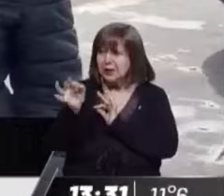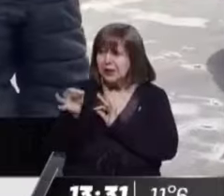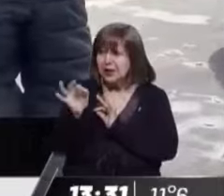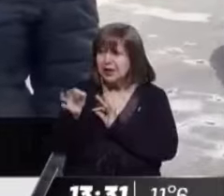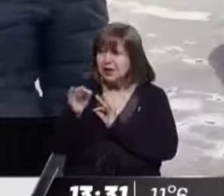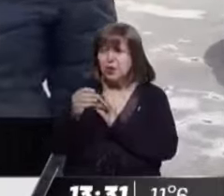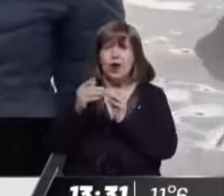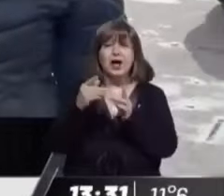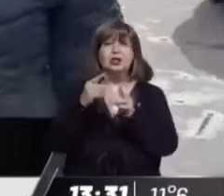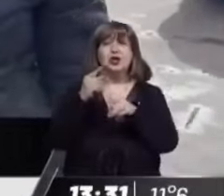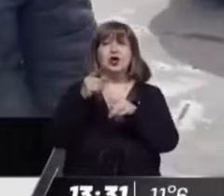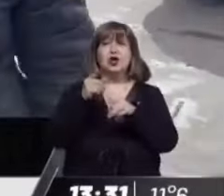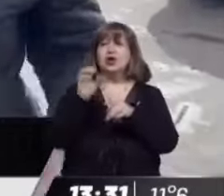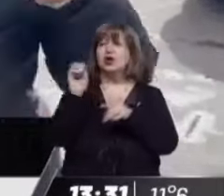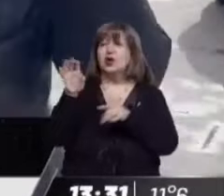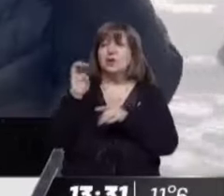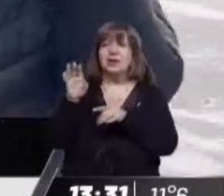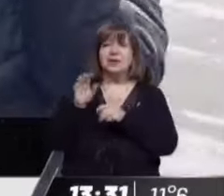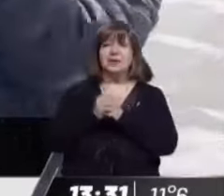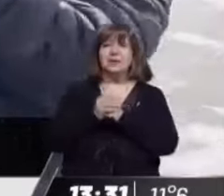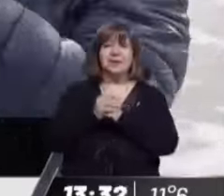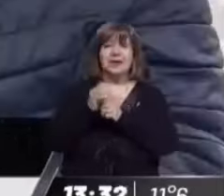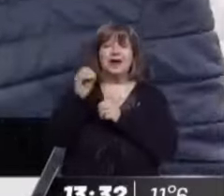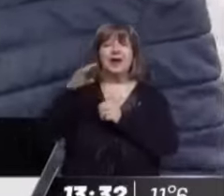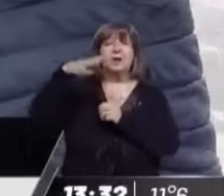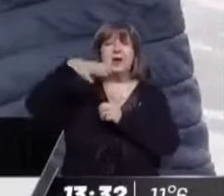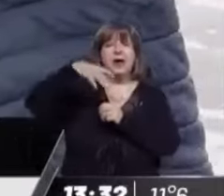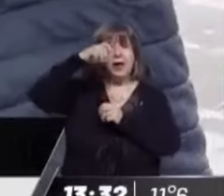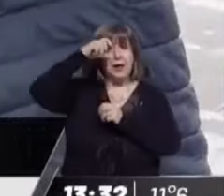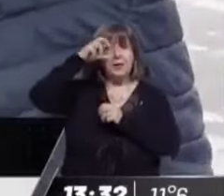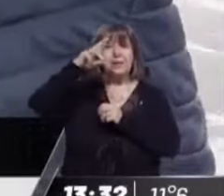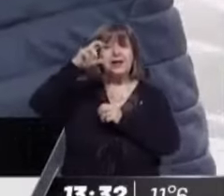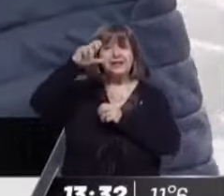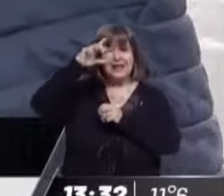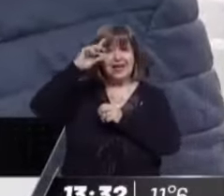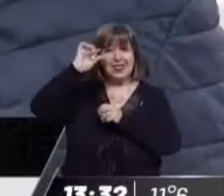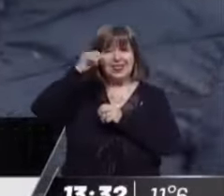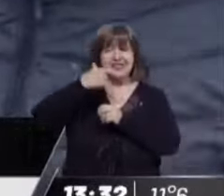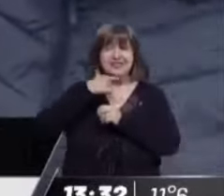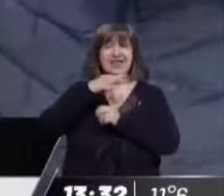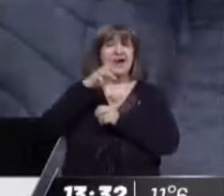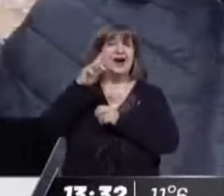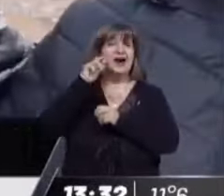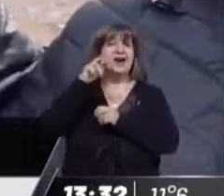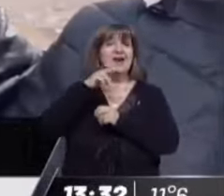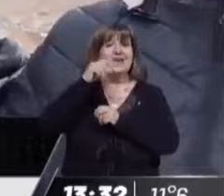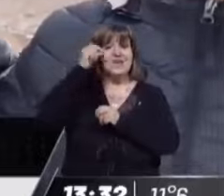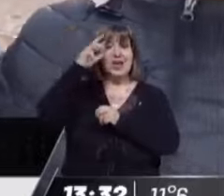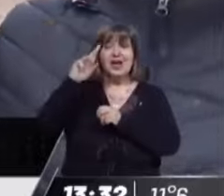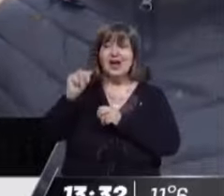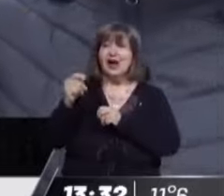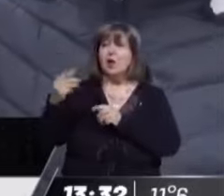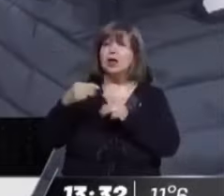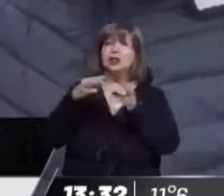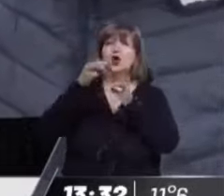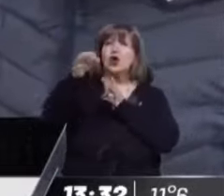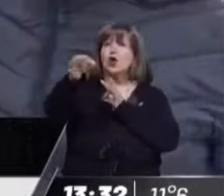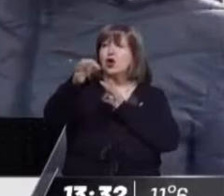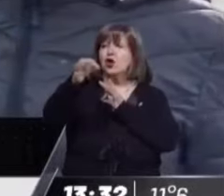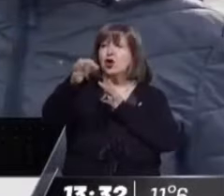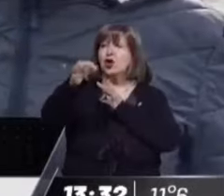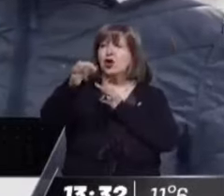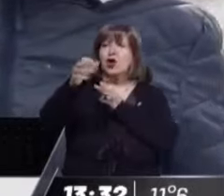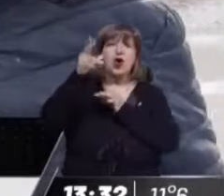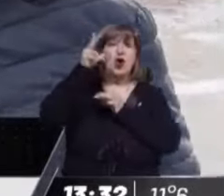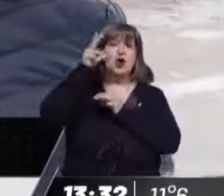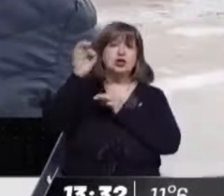han dado por alta montaña recordame tu nombre Gracias por el elogio Mercedes Rivera Mercedes querida me preguntan A cuántos kilómetros estamos puente in y estamos a